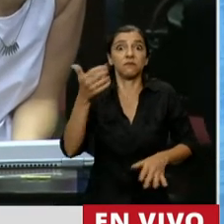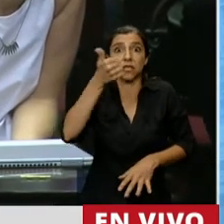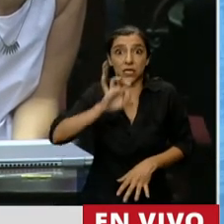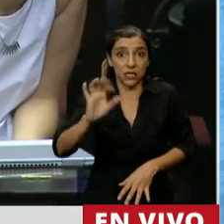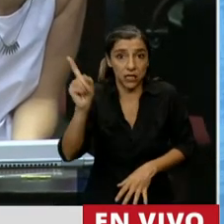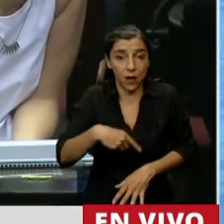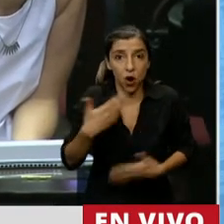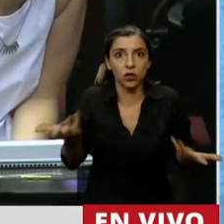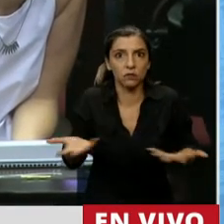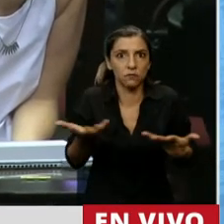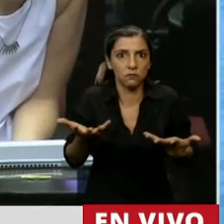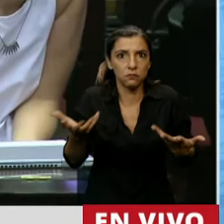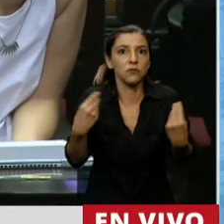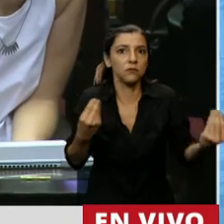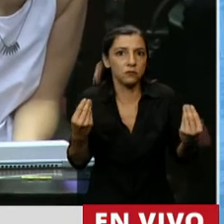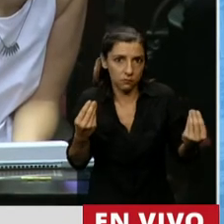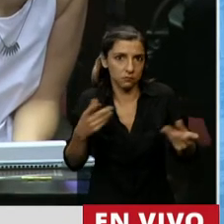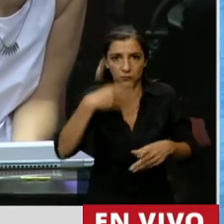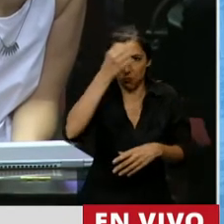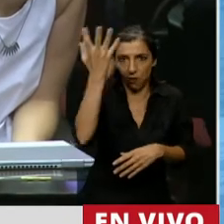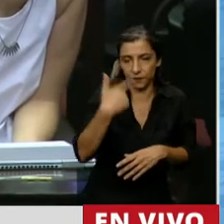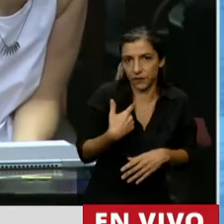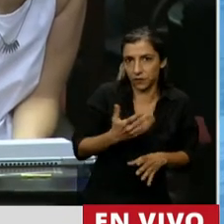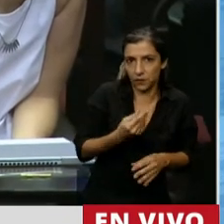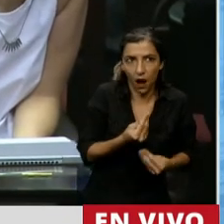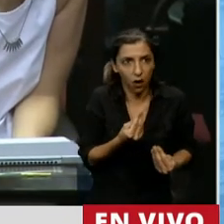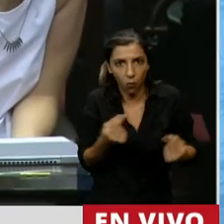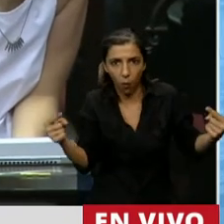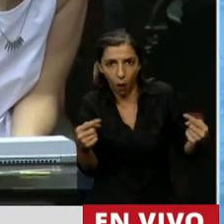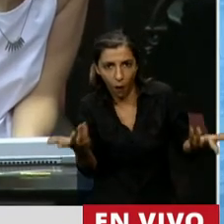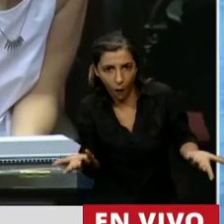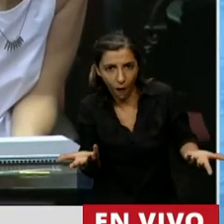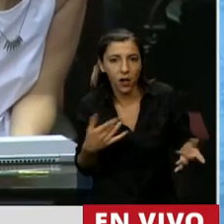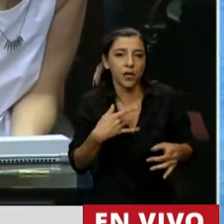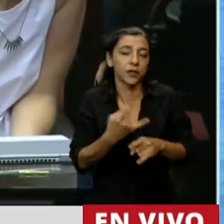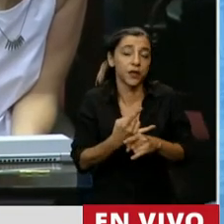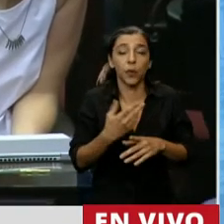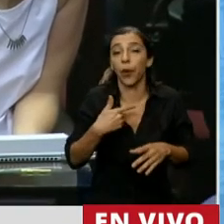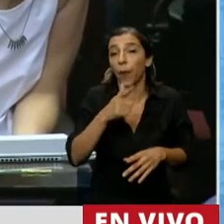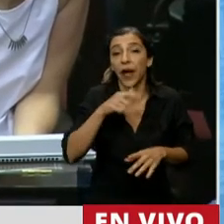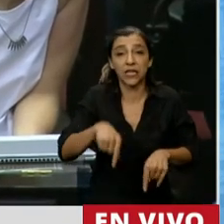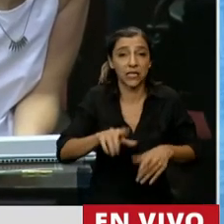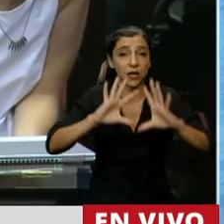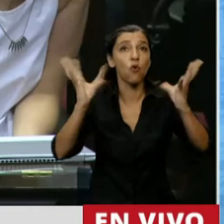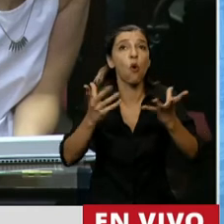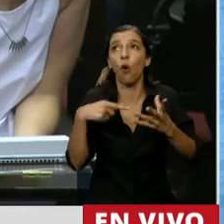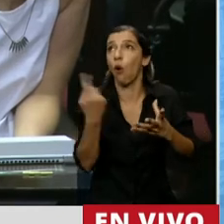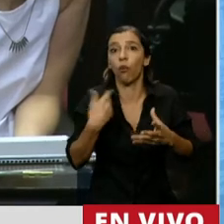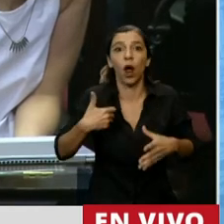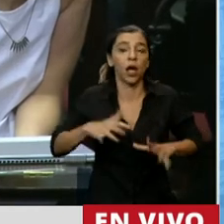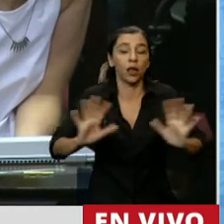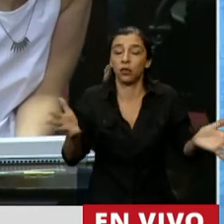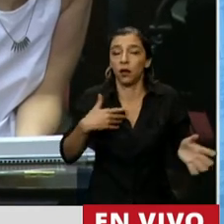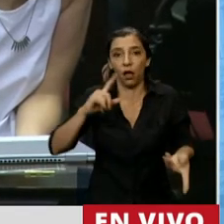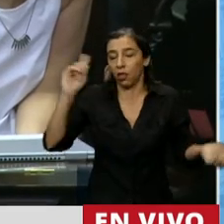decir que las estimaciones de las políticas públicas no tienen fundamento, es decir, el mundo del revés. Miren, de hecho,